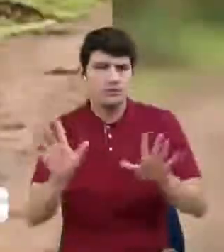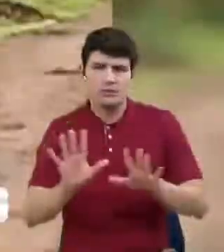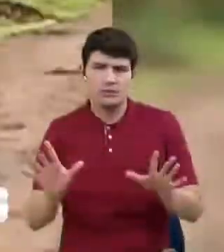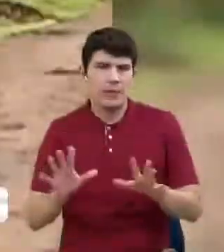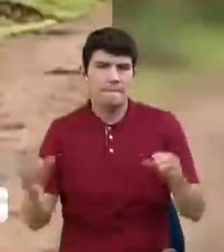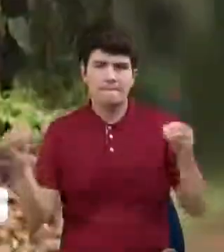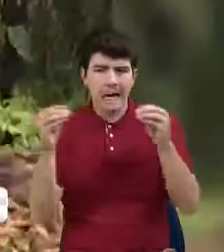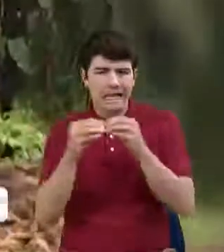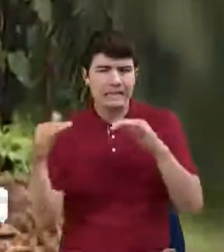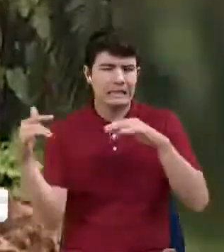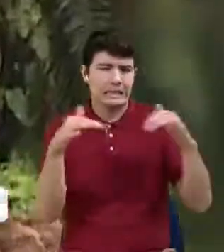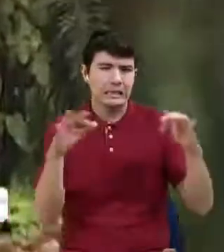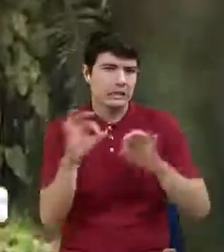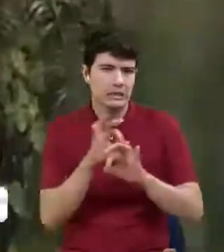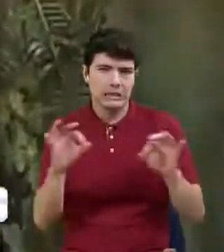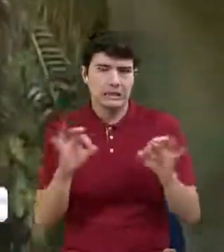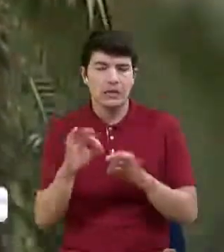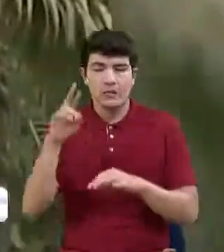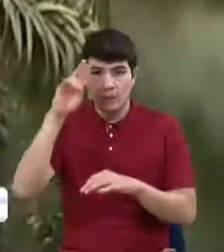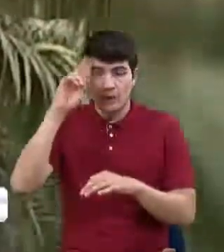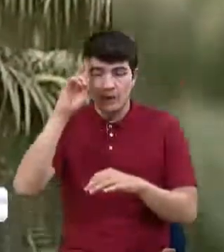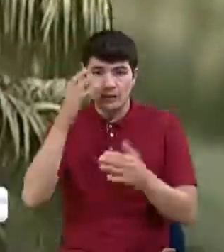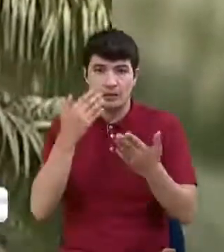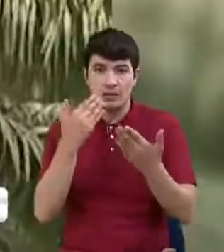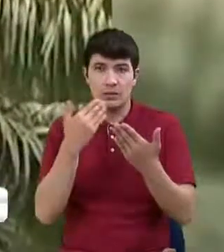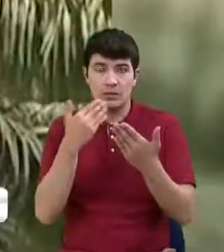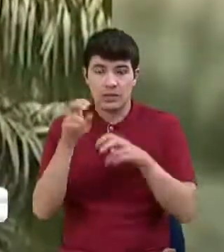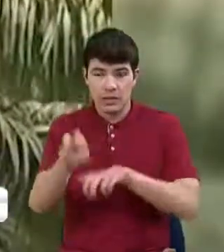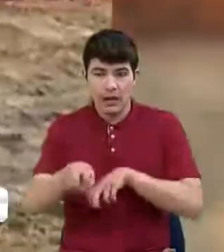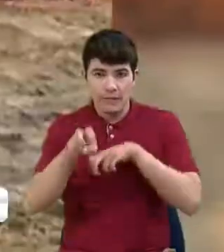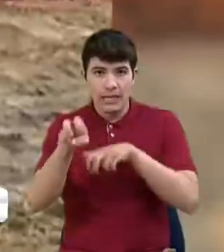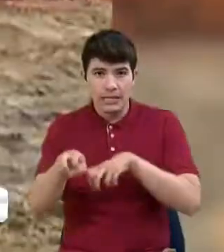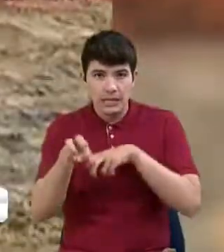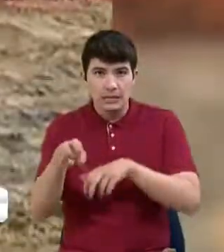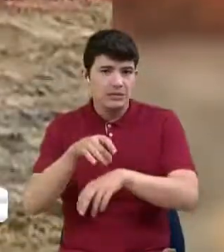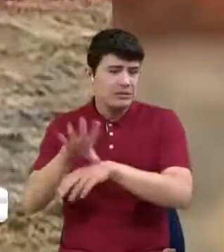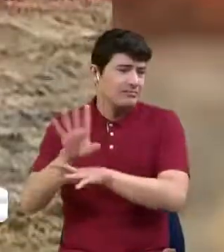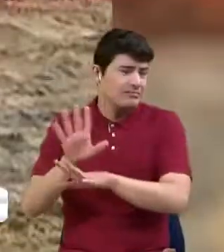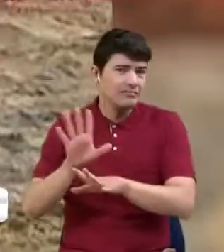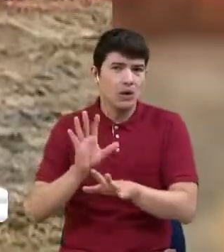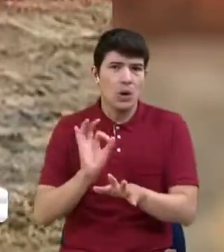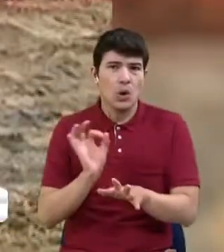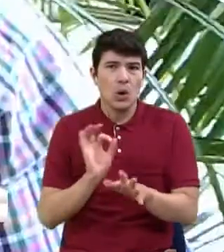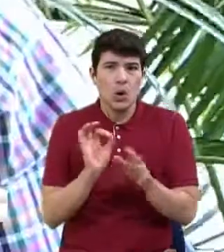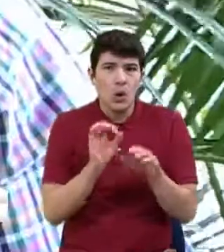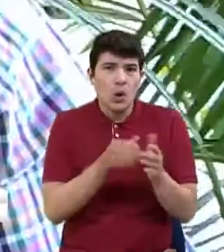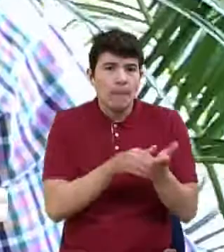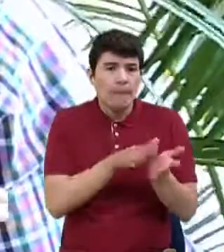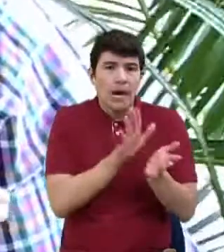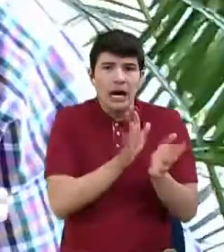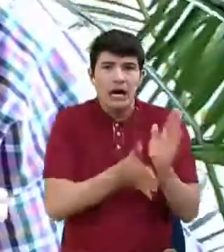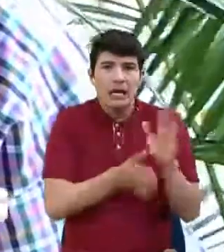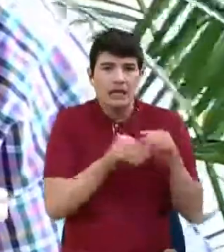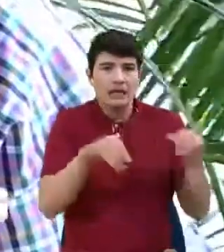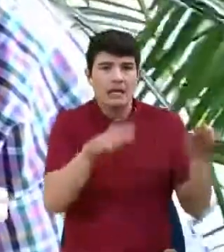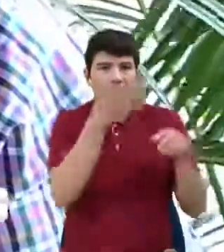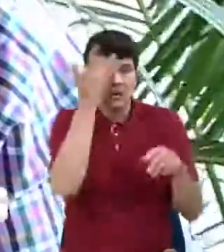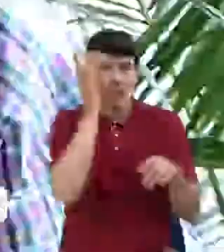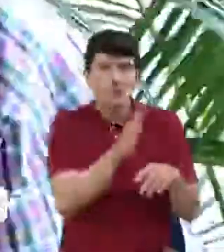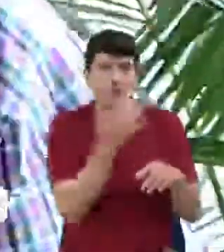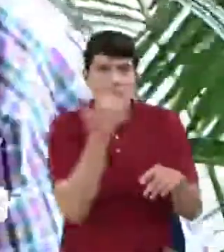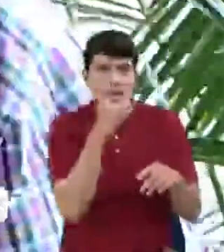constantes amenazas ha ocasionado que los campesinos dejen de sembrar palma o peor aún deserten de sus tierras por temor pues es un tema desagradable